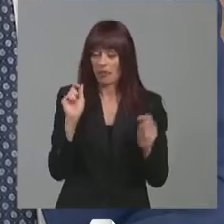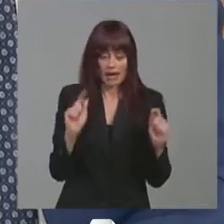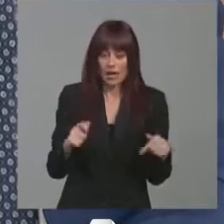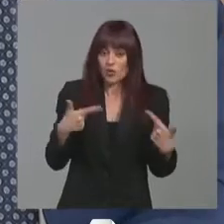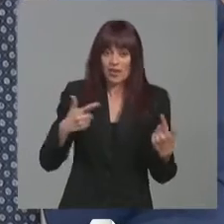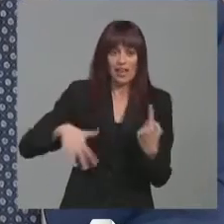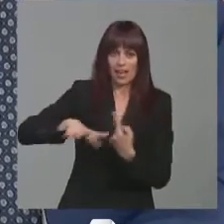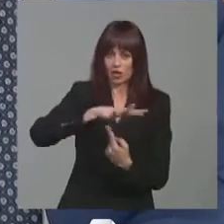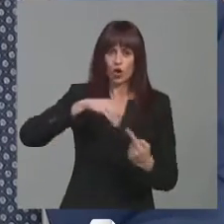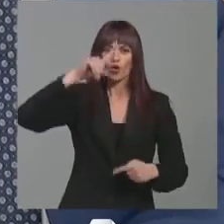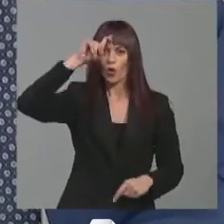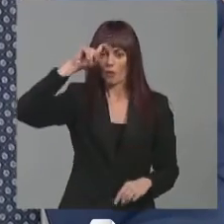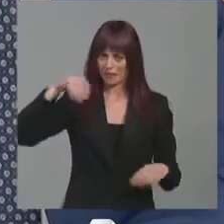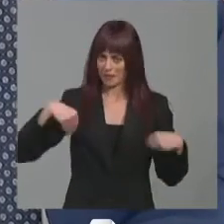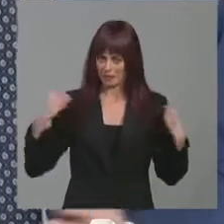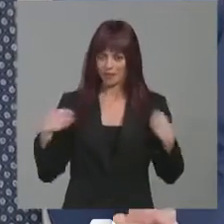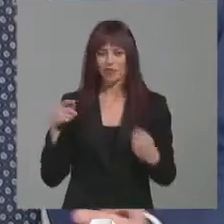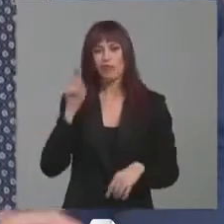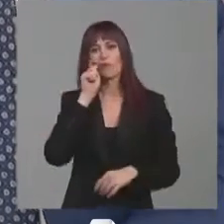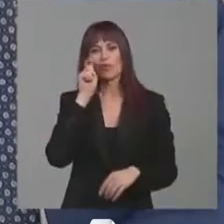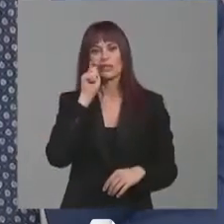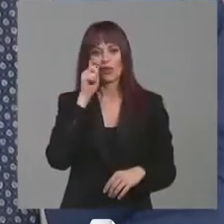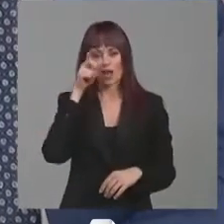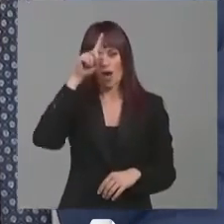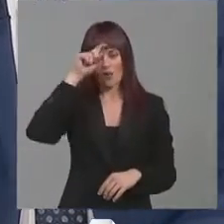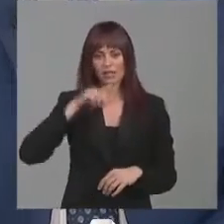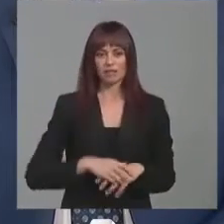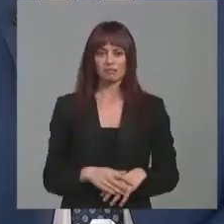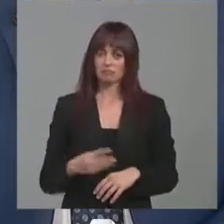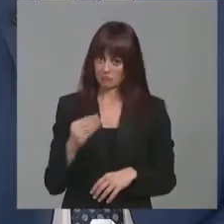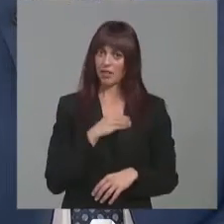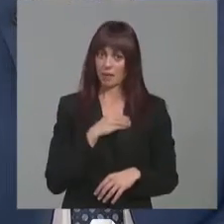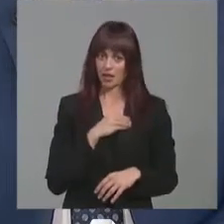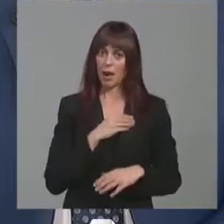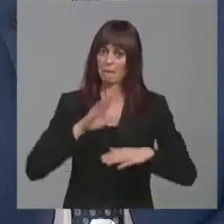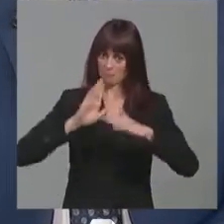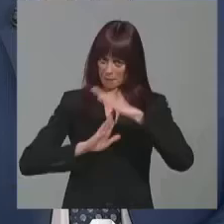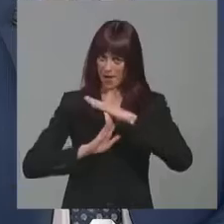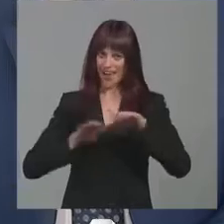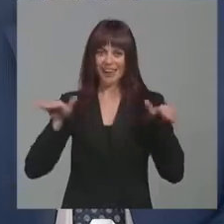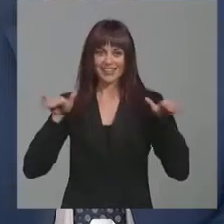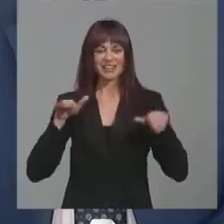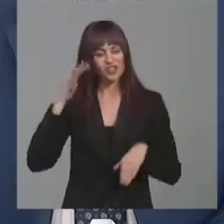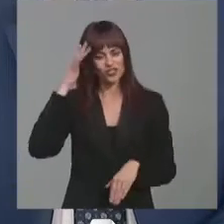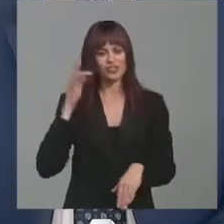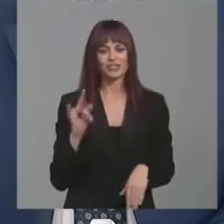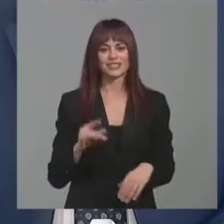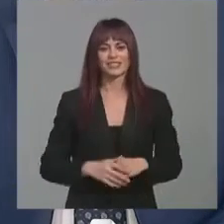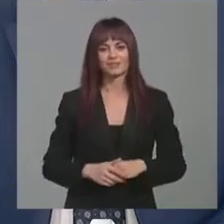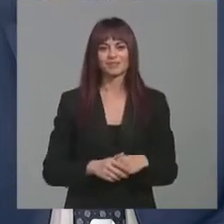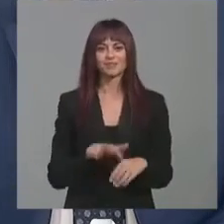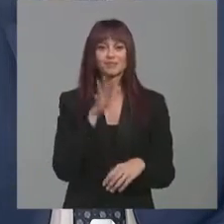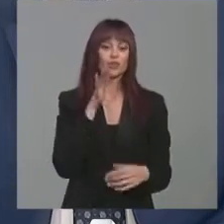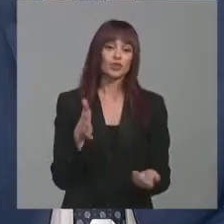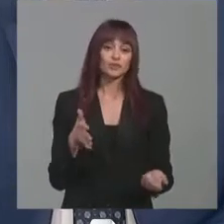y el entorno de la huerta del museo de la huerta que merece la pena hacer ese alto no yo creo que sí porque